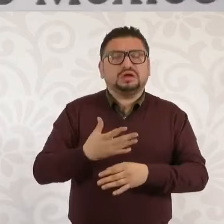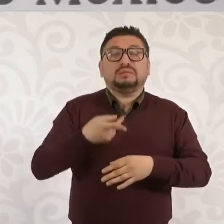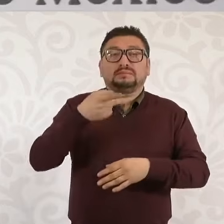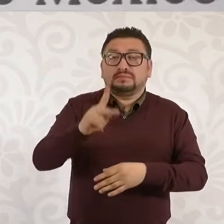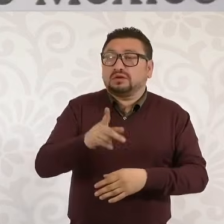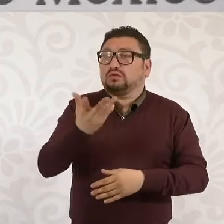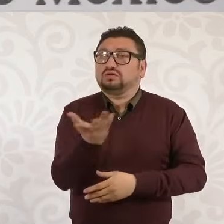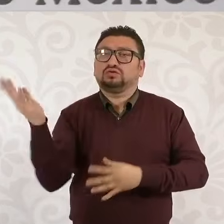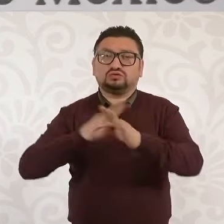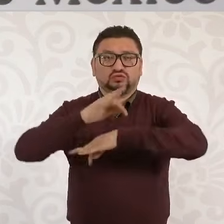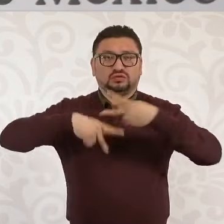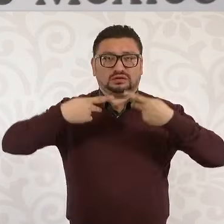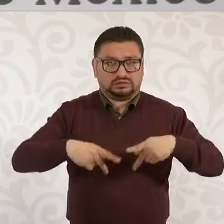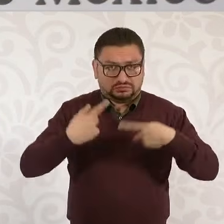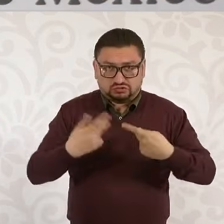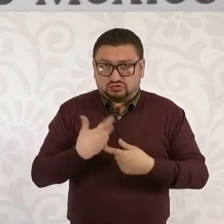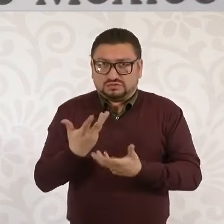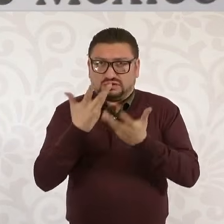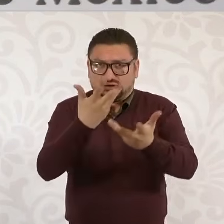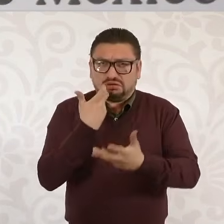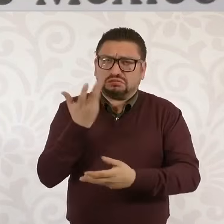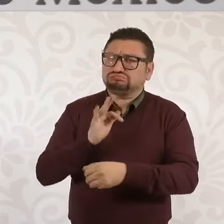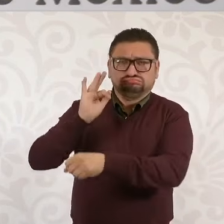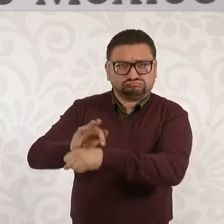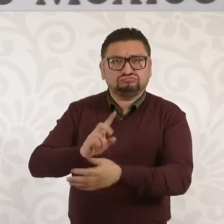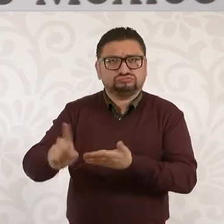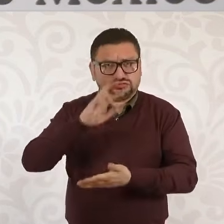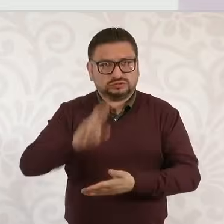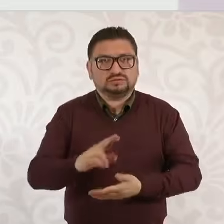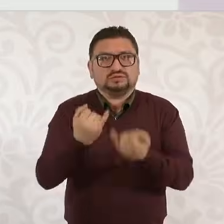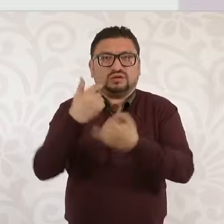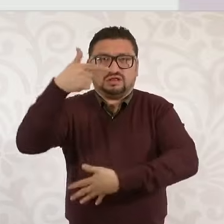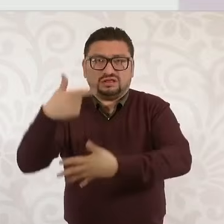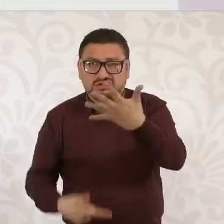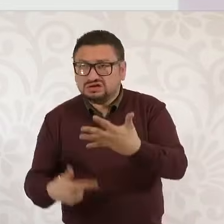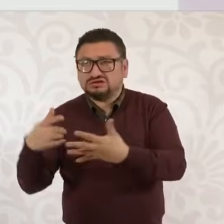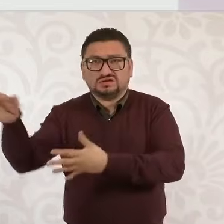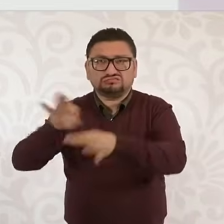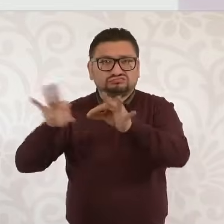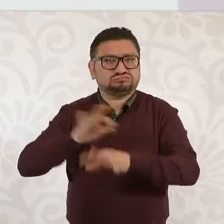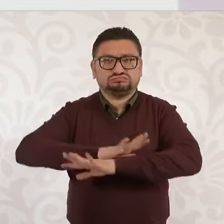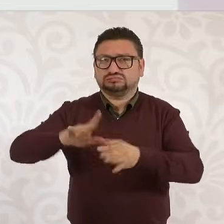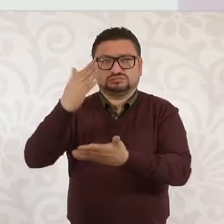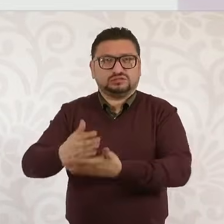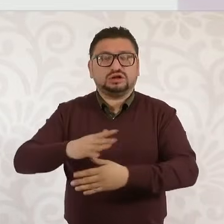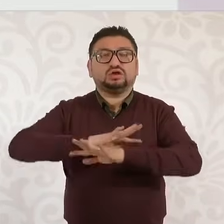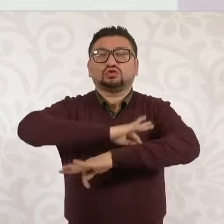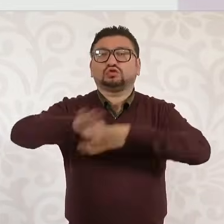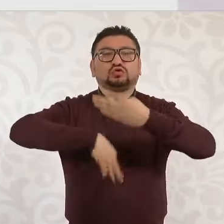Esencialmente, que se eliminen las listas de burocracias partidarias y todos a voto popular. Y 2,